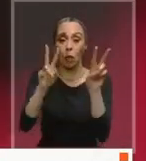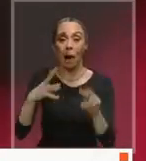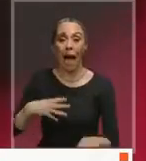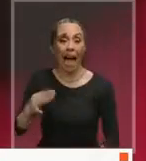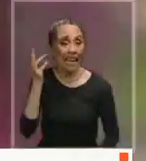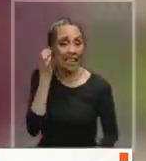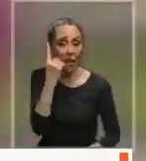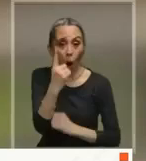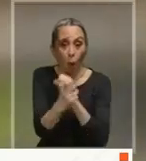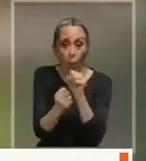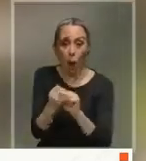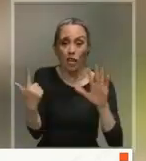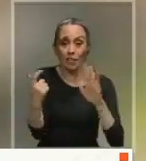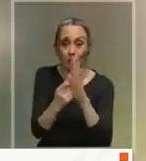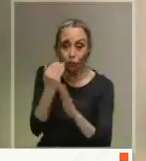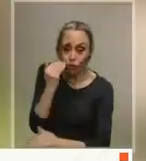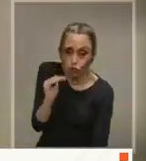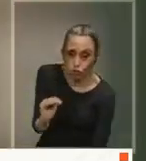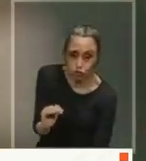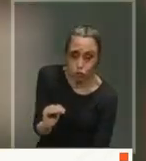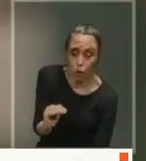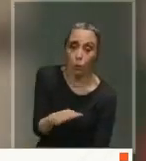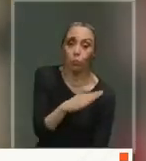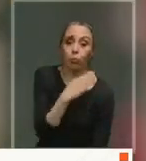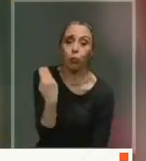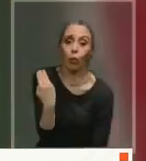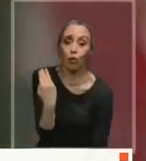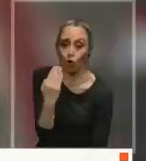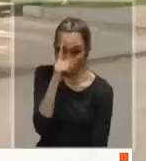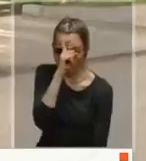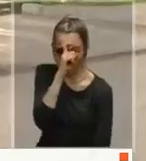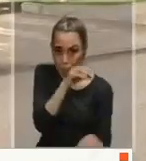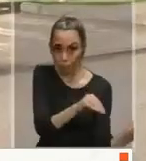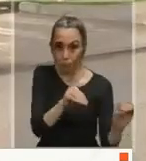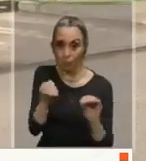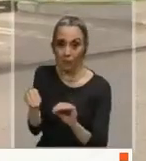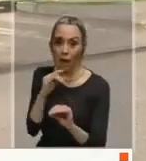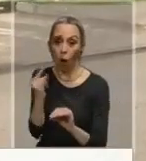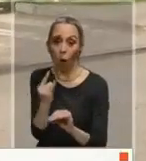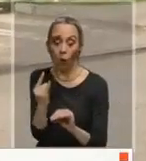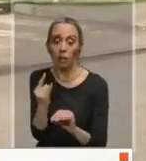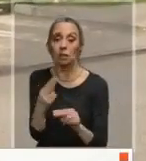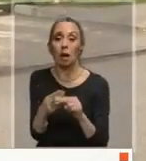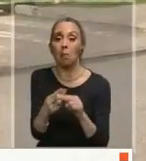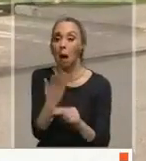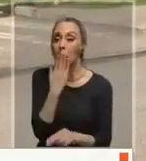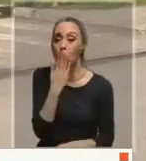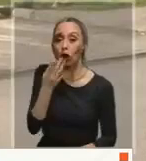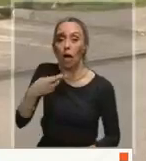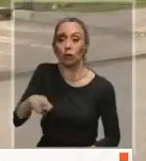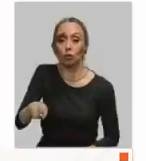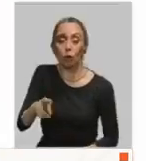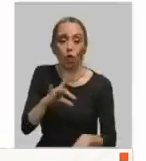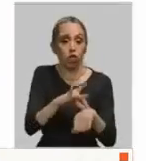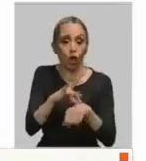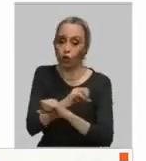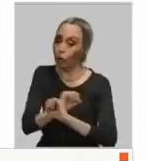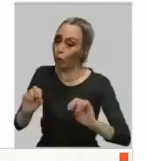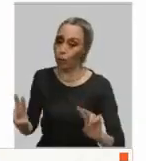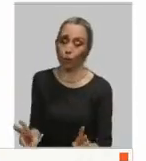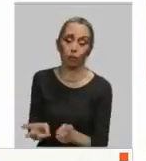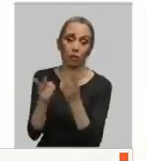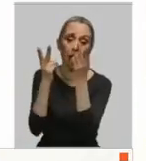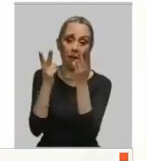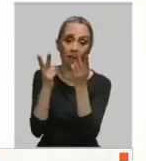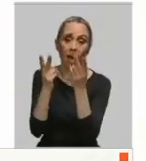apenas 1 año y 7 meses falleció en este servicio de urgencias en el sector de Boca Sur. Los médicos no pudieron salvarla